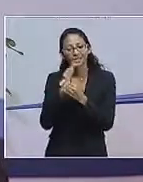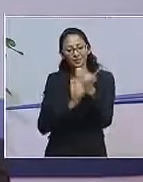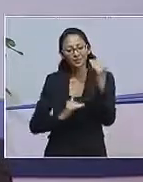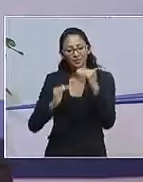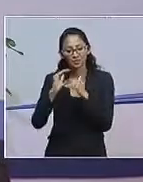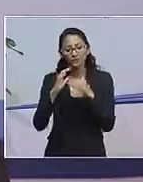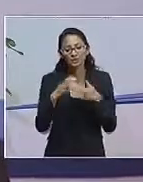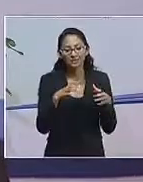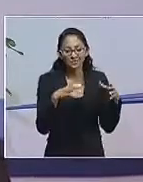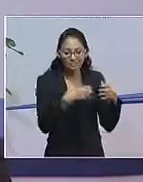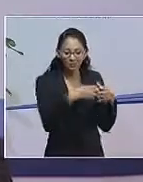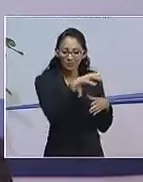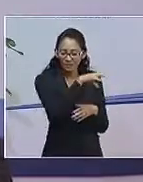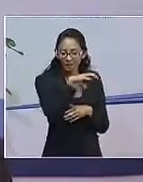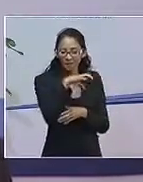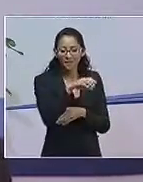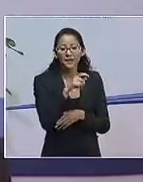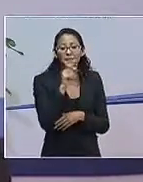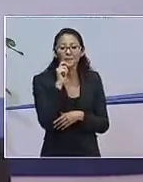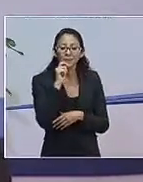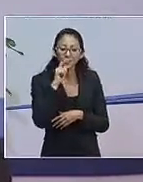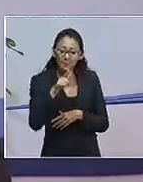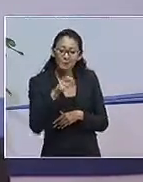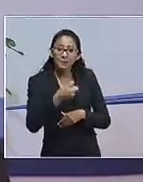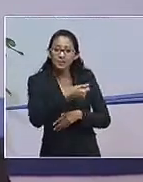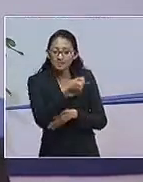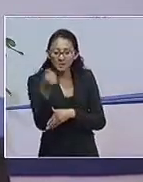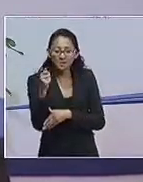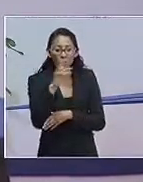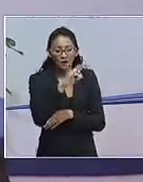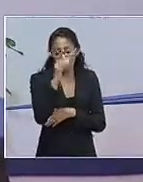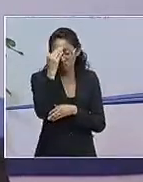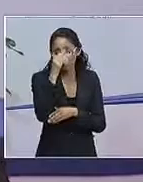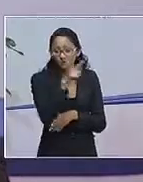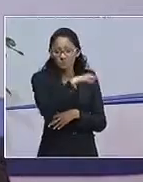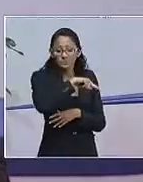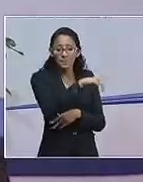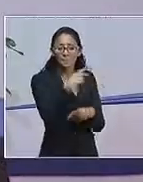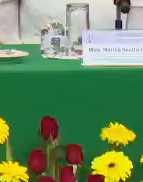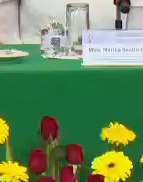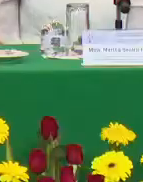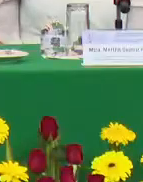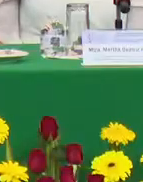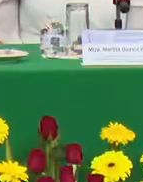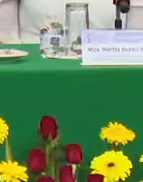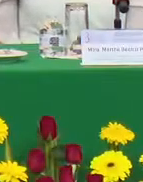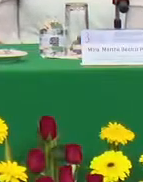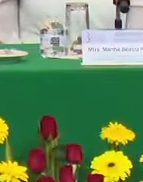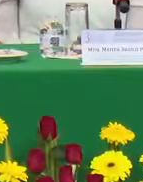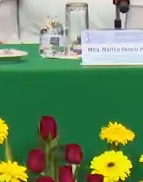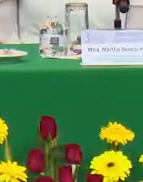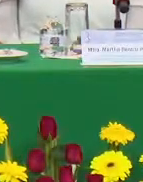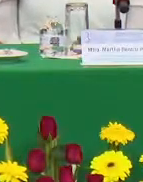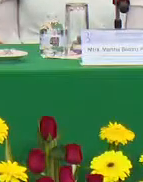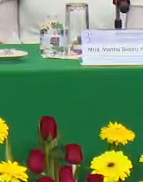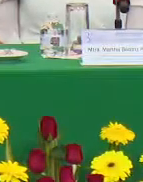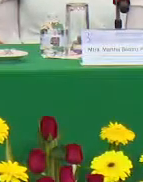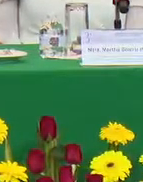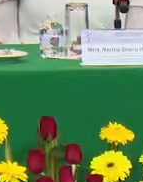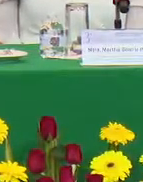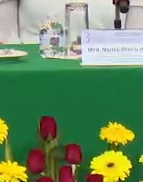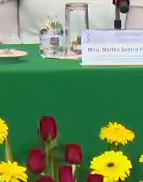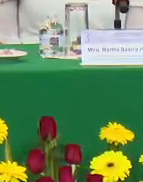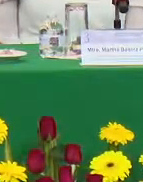condición sustantiva para la construcción de ciudadanía activa y al óptimo ejercicio y defensa de sus derechos ruiz culebro afirmó que el acervo de las